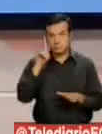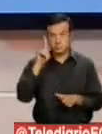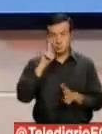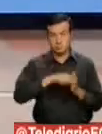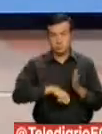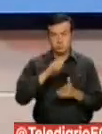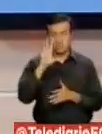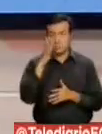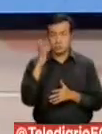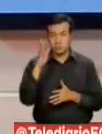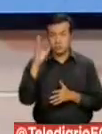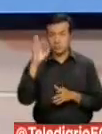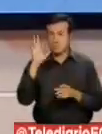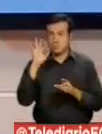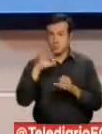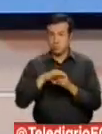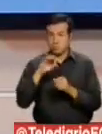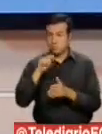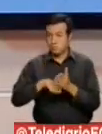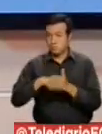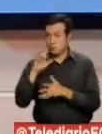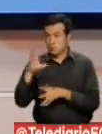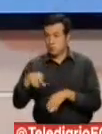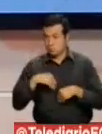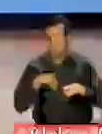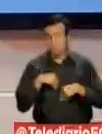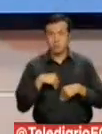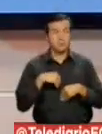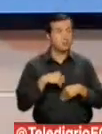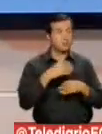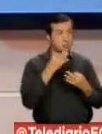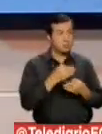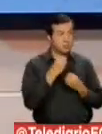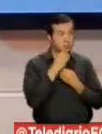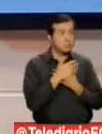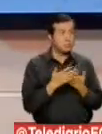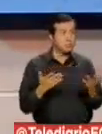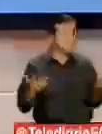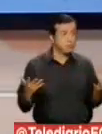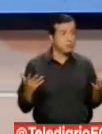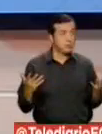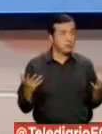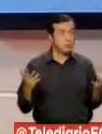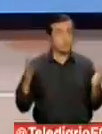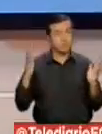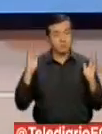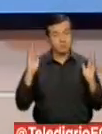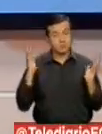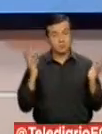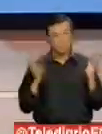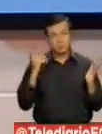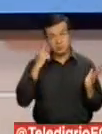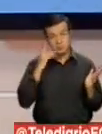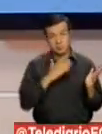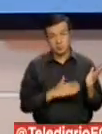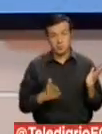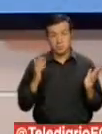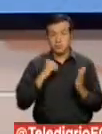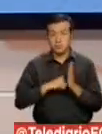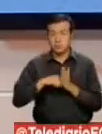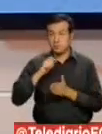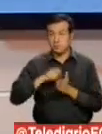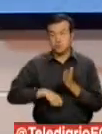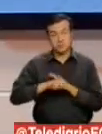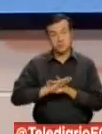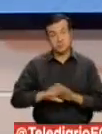Es probable ni que se alcancen los votos para allanarse ni para ratificarse. Y en eso podría ser un escenario que entre por el Ministerio de la